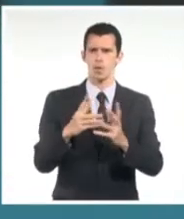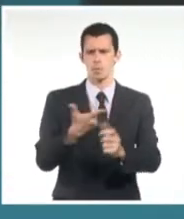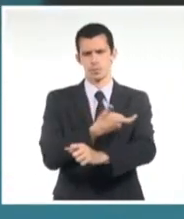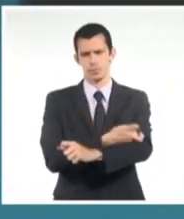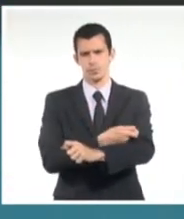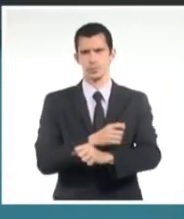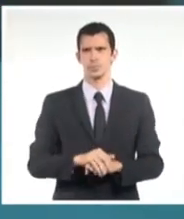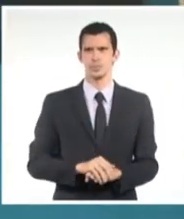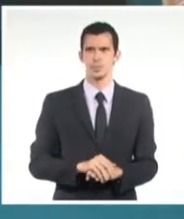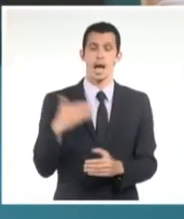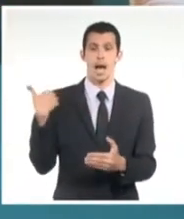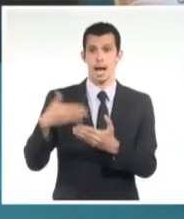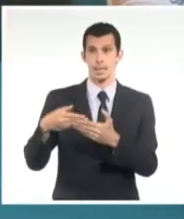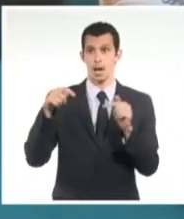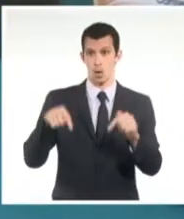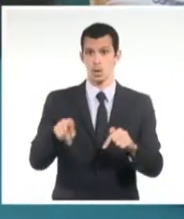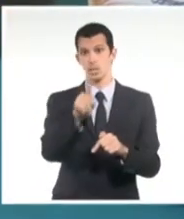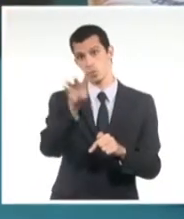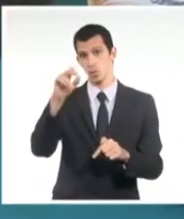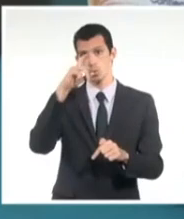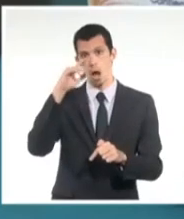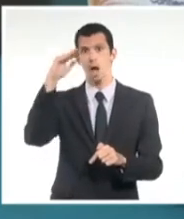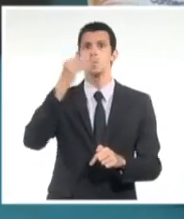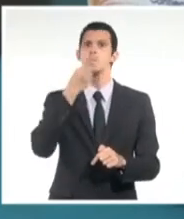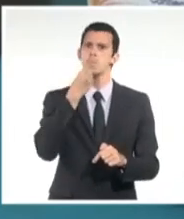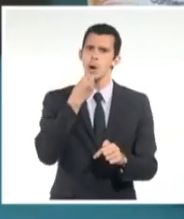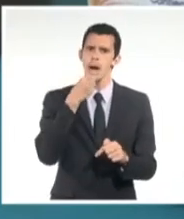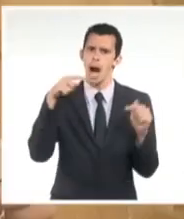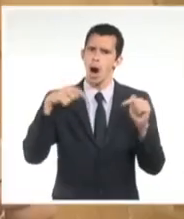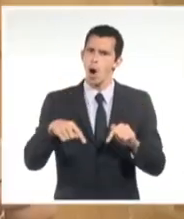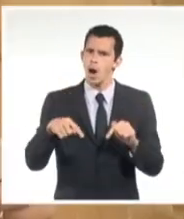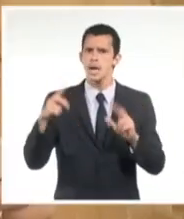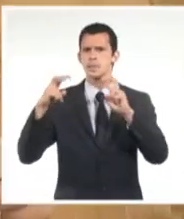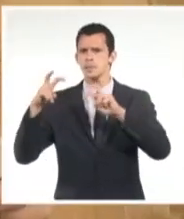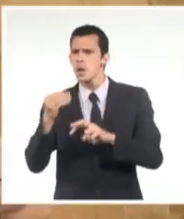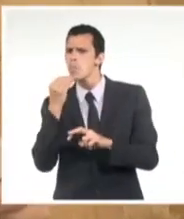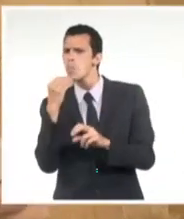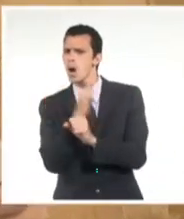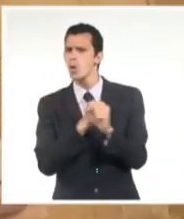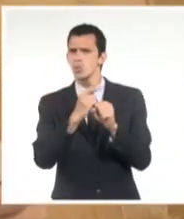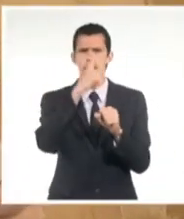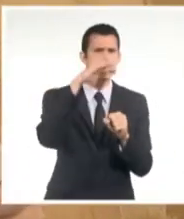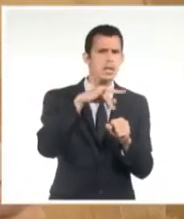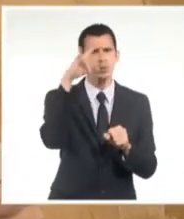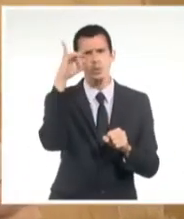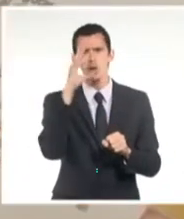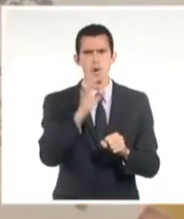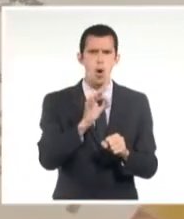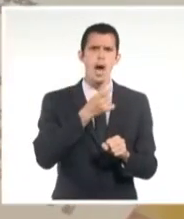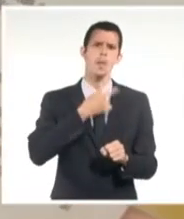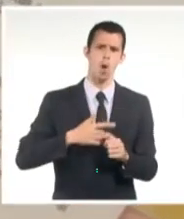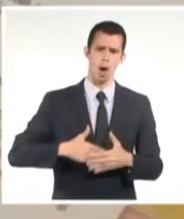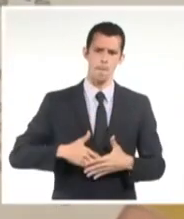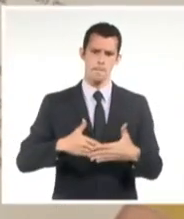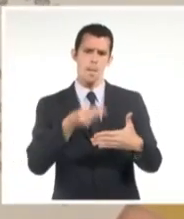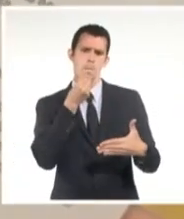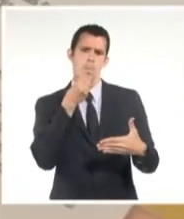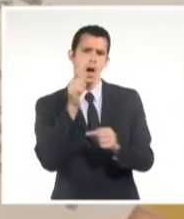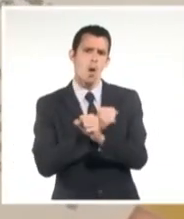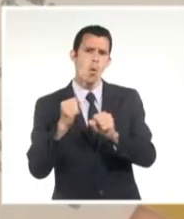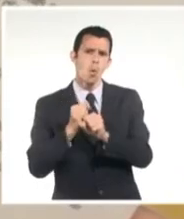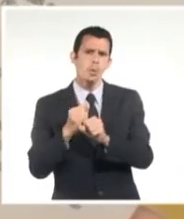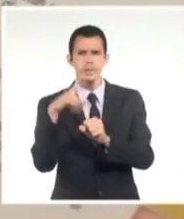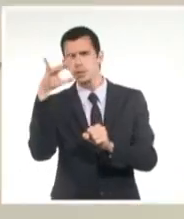años, pero ya se hacen estudios de seguridad para pacientes pediátricos y grupos vulnerables como embarazadas. Ahora se encuentra